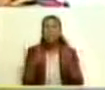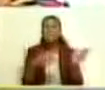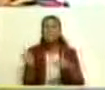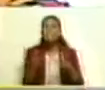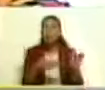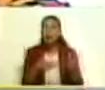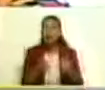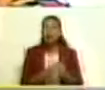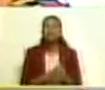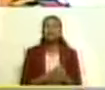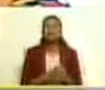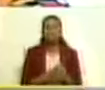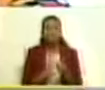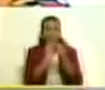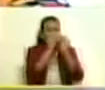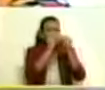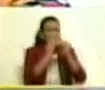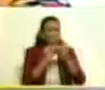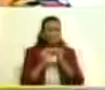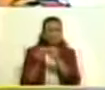propuesta, pulirla.